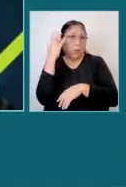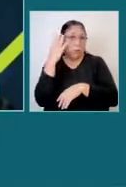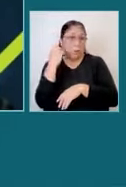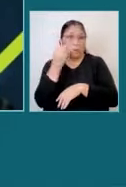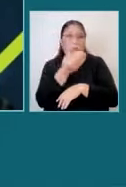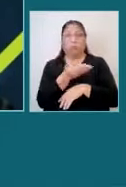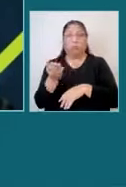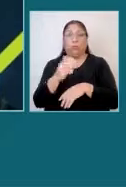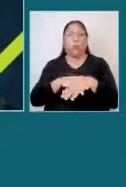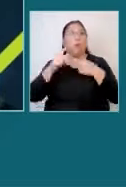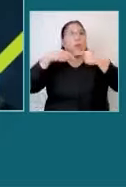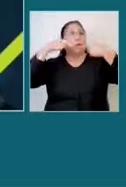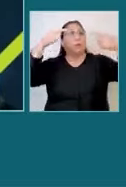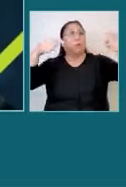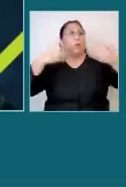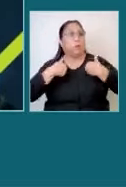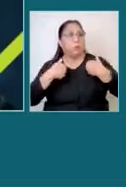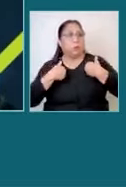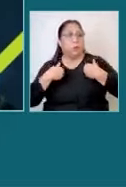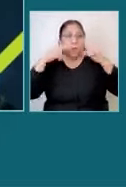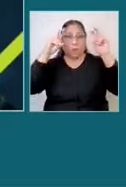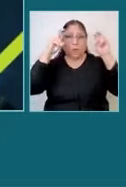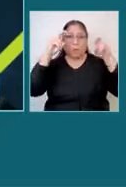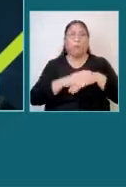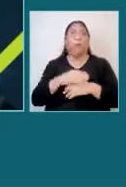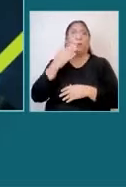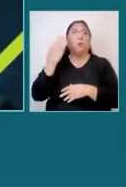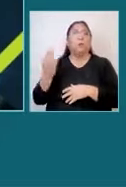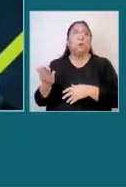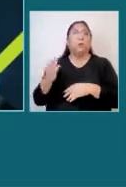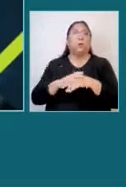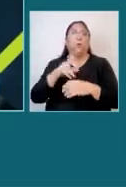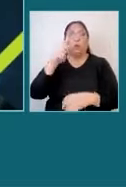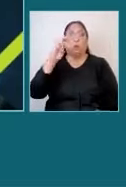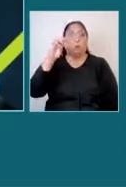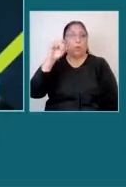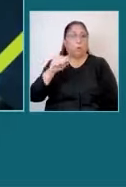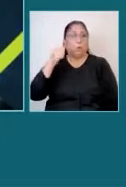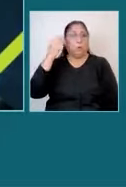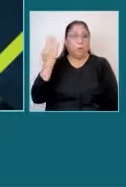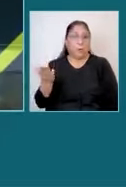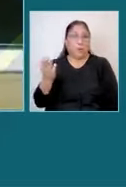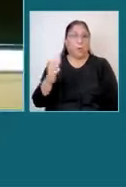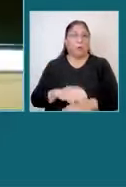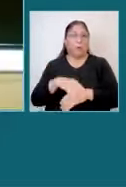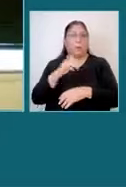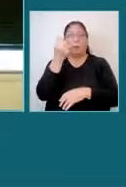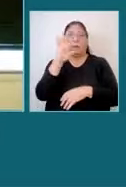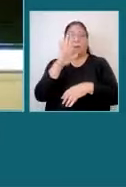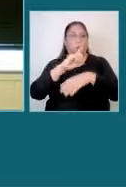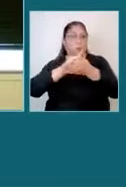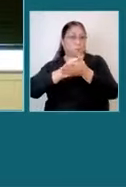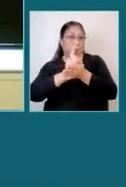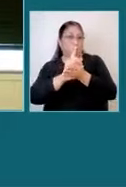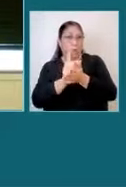las experiencias exitosas que han tenido en tal sentido. Señor Seon Kim, adelante. Tiene usted 15 minutos.